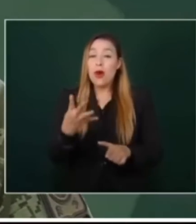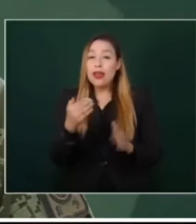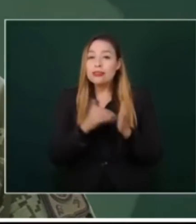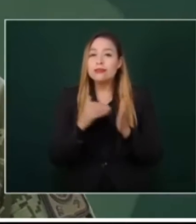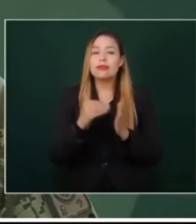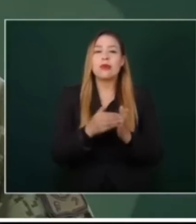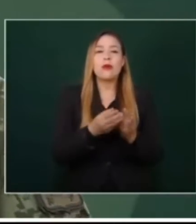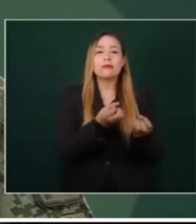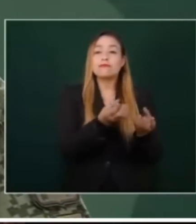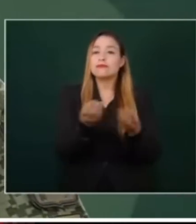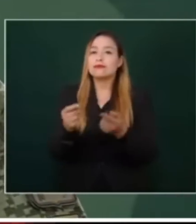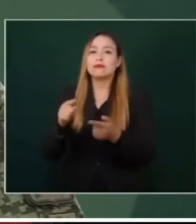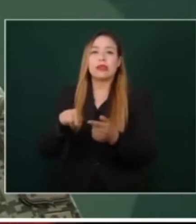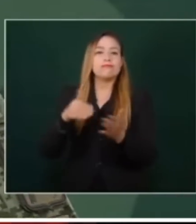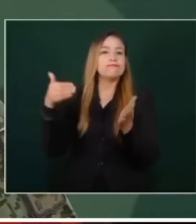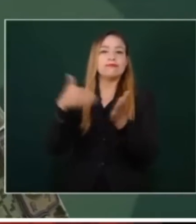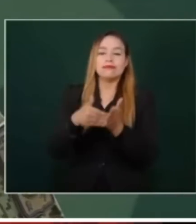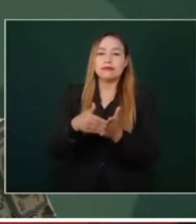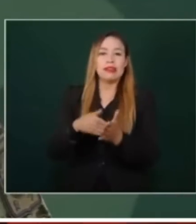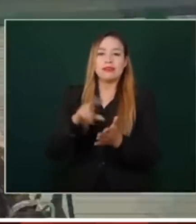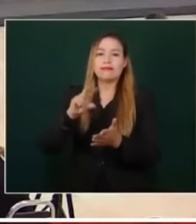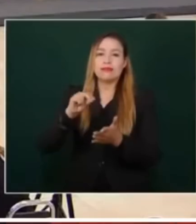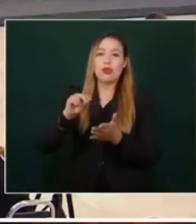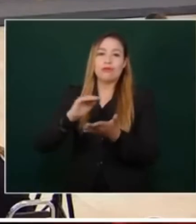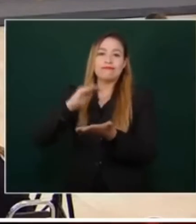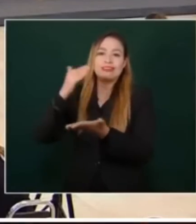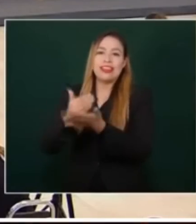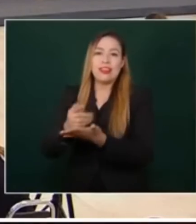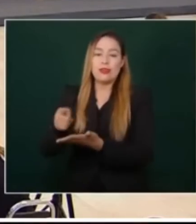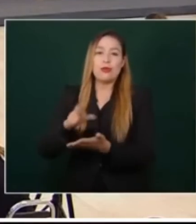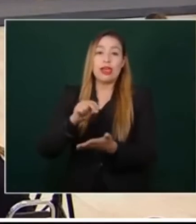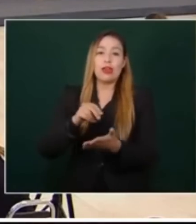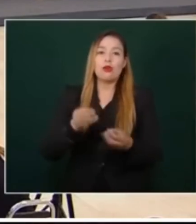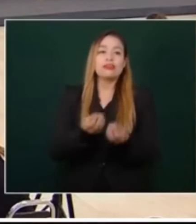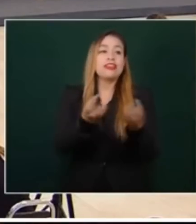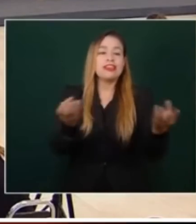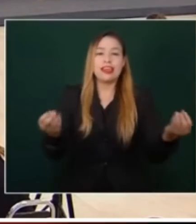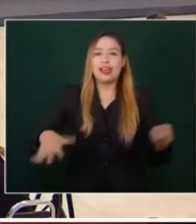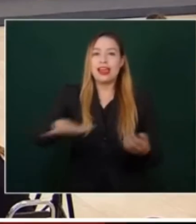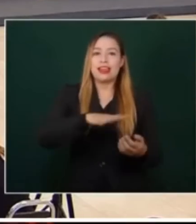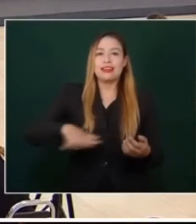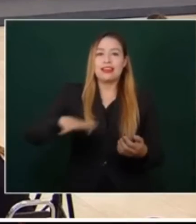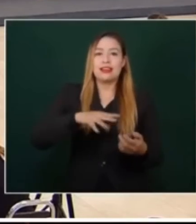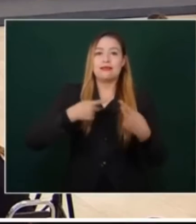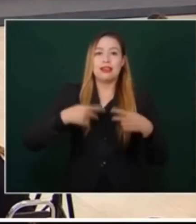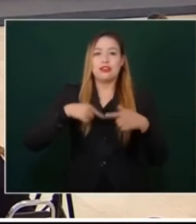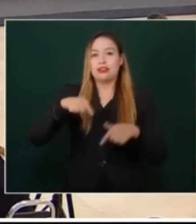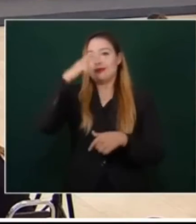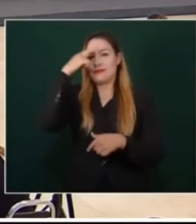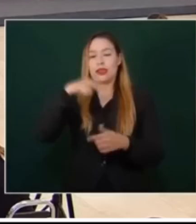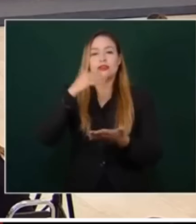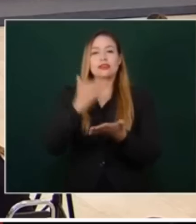que podían haber llegado a la sociedad mexicana. En cuanto a lo que es